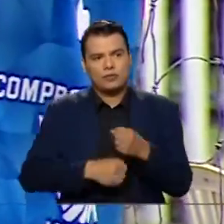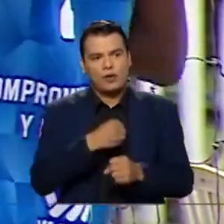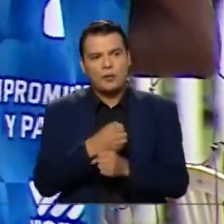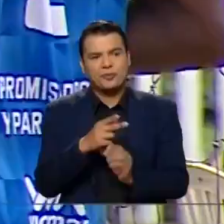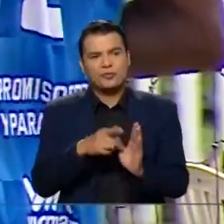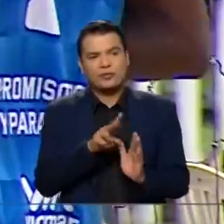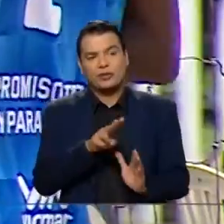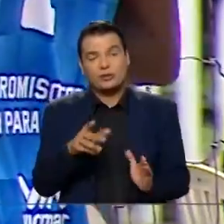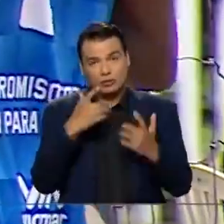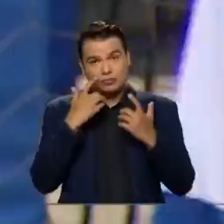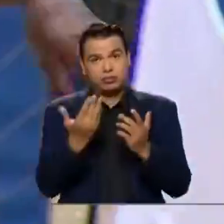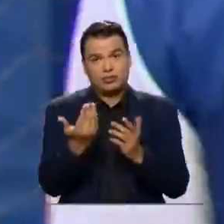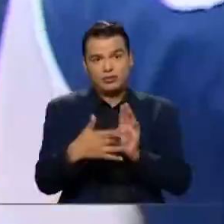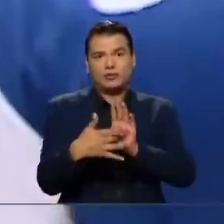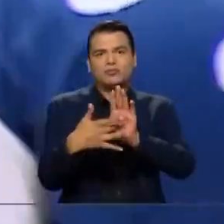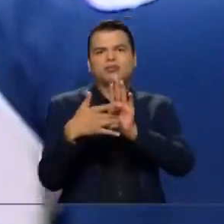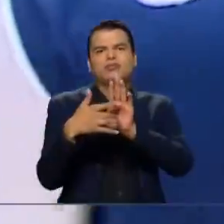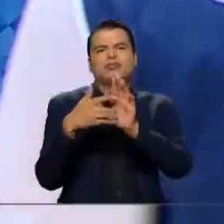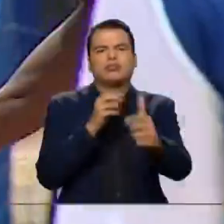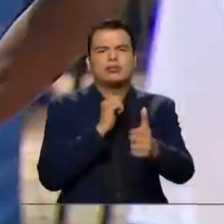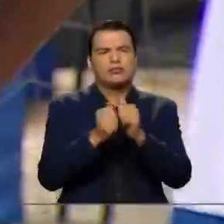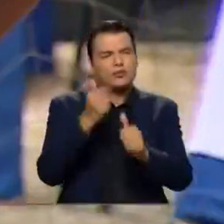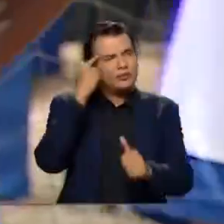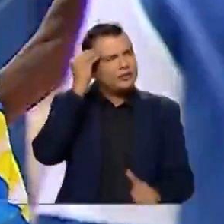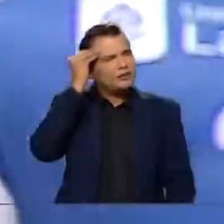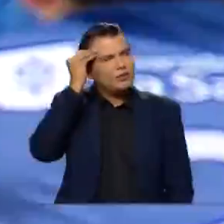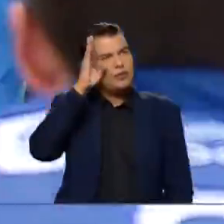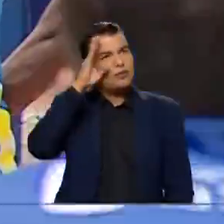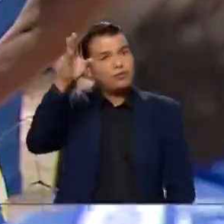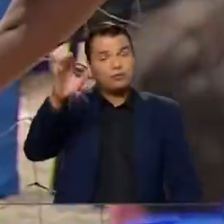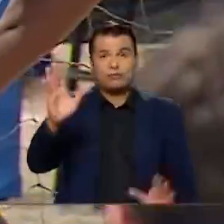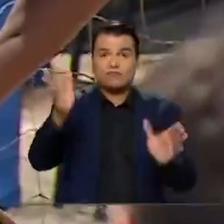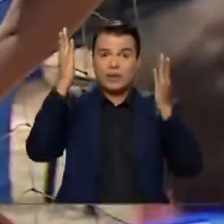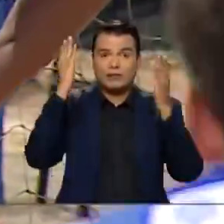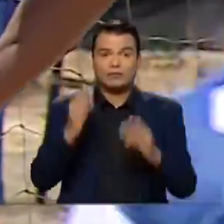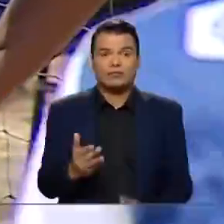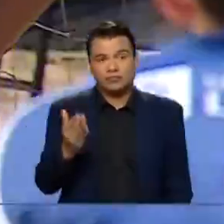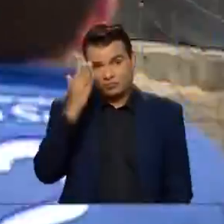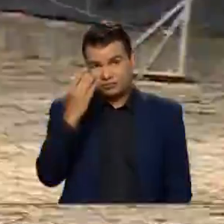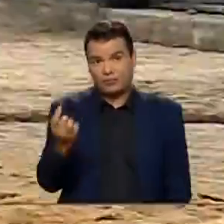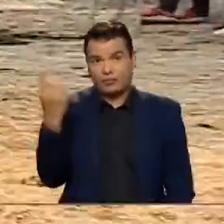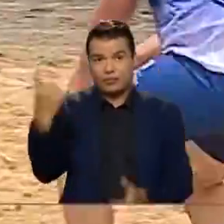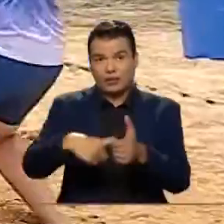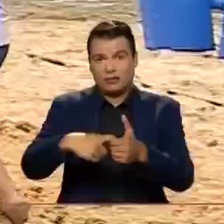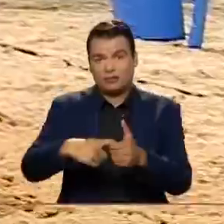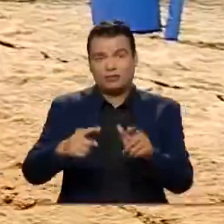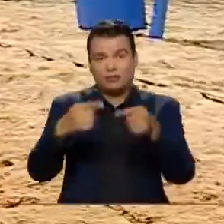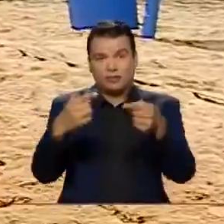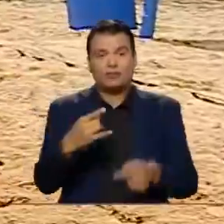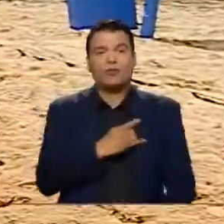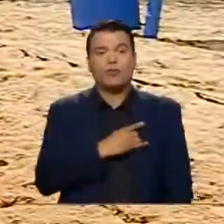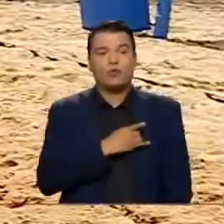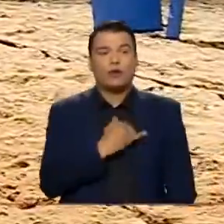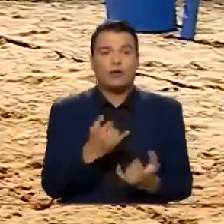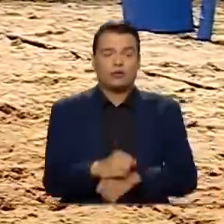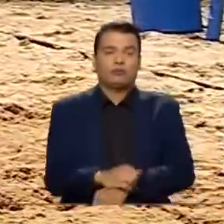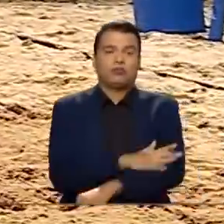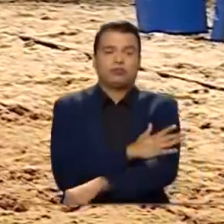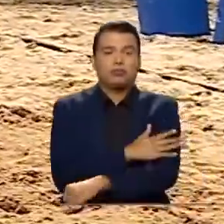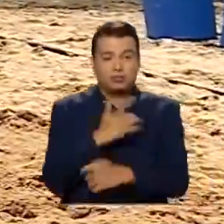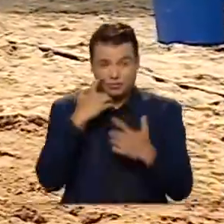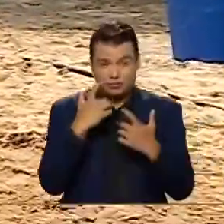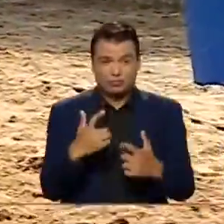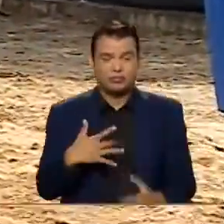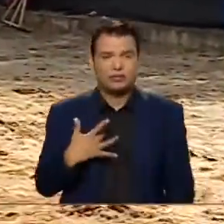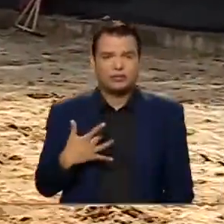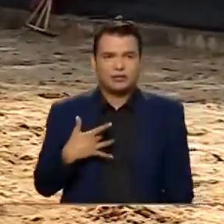una gran vitrina para esta dupla que sueña en grande. Es muy increíble porque es primera vez que participo en los Juegos Universitarios. Normalmente yo